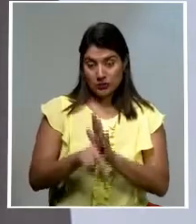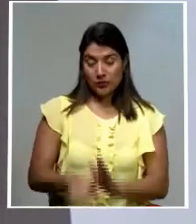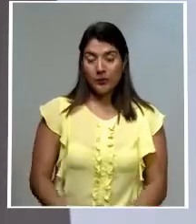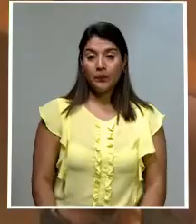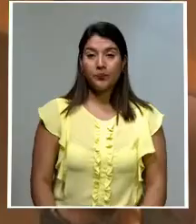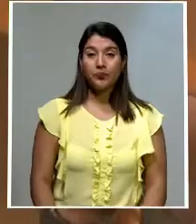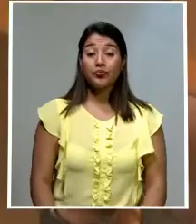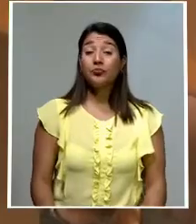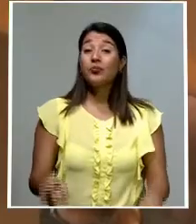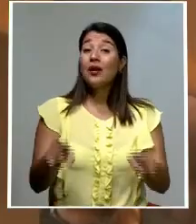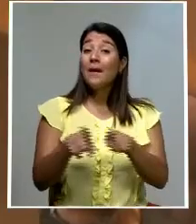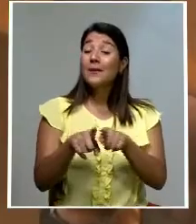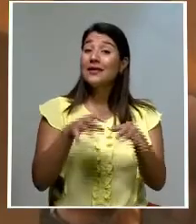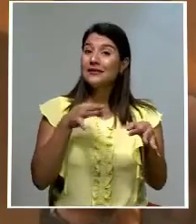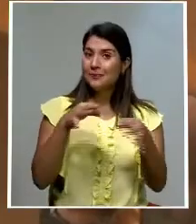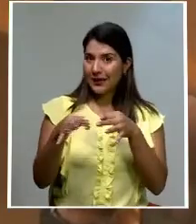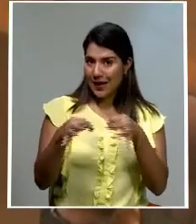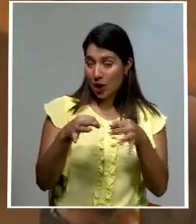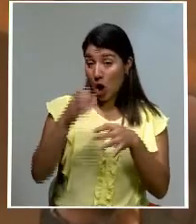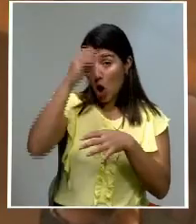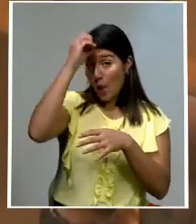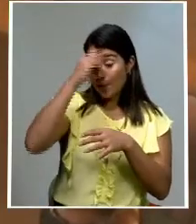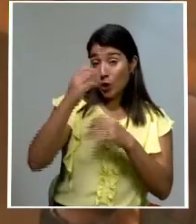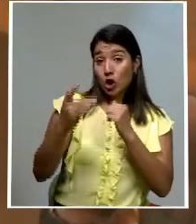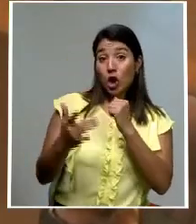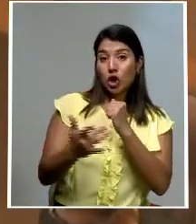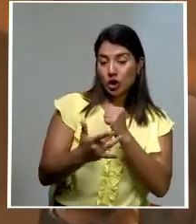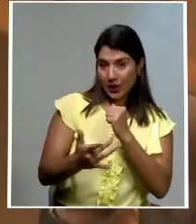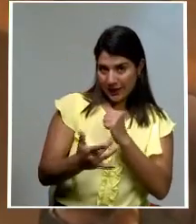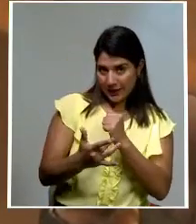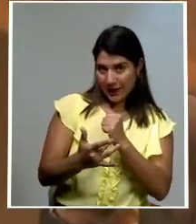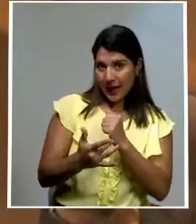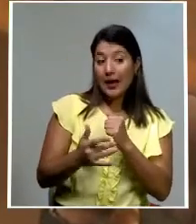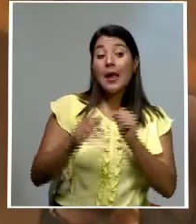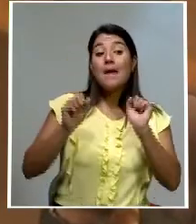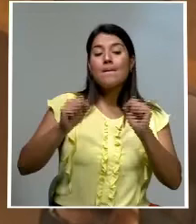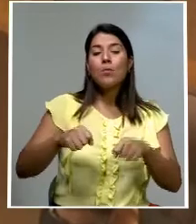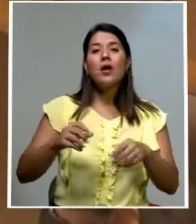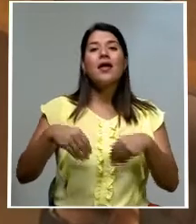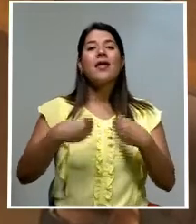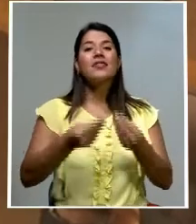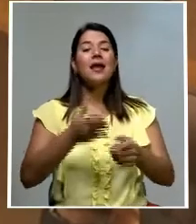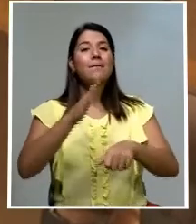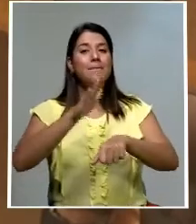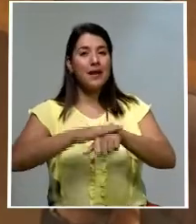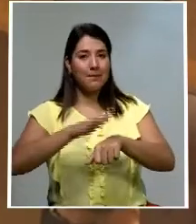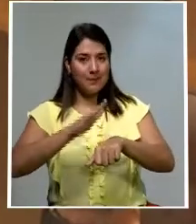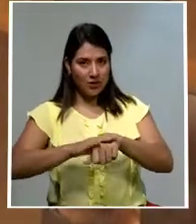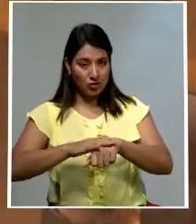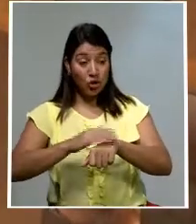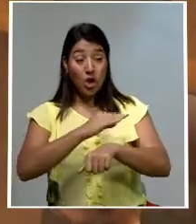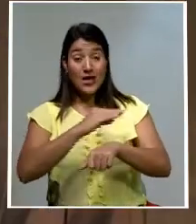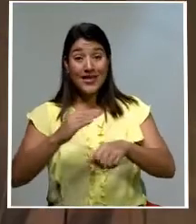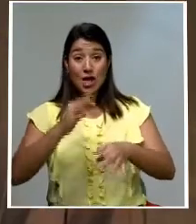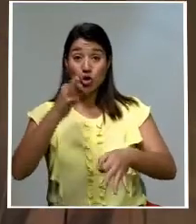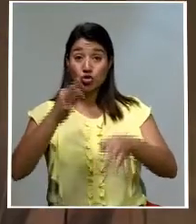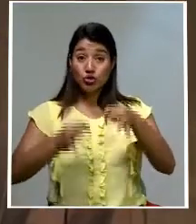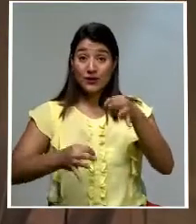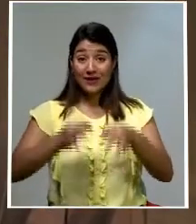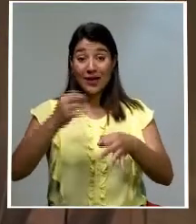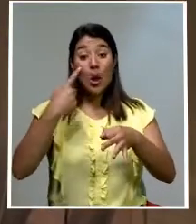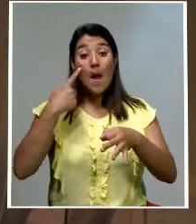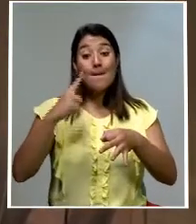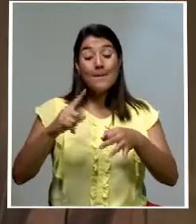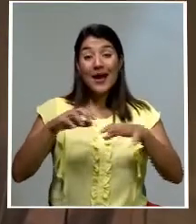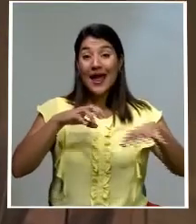Además, explicaron que el criterio técnico autorizado que constituye una causa justificante para que el directorio provisional